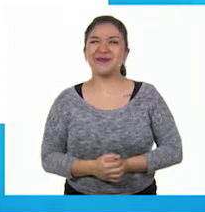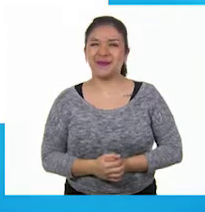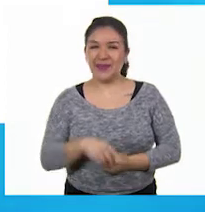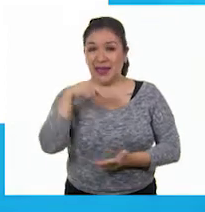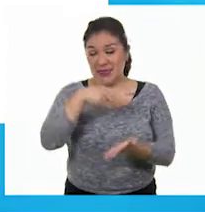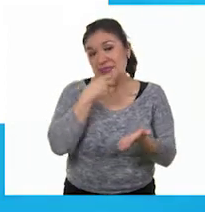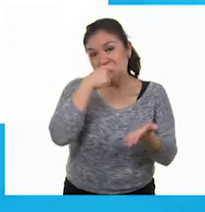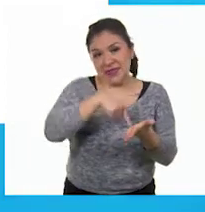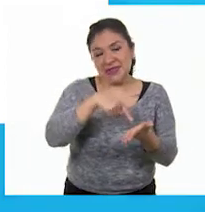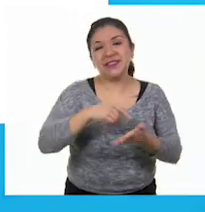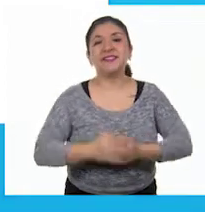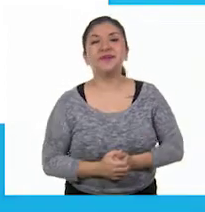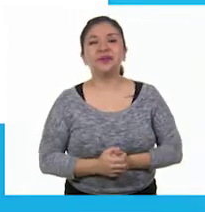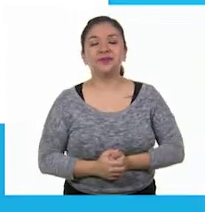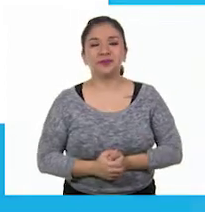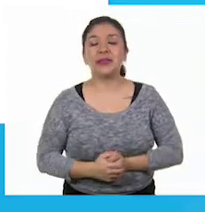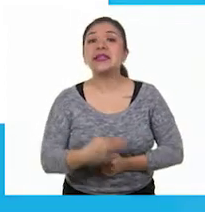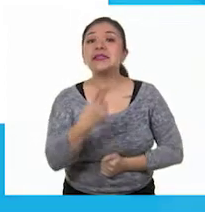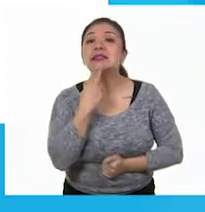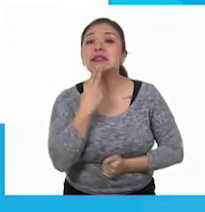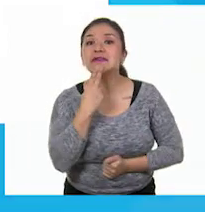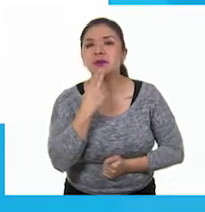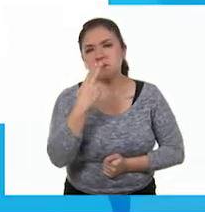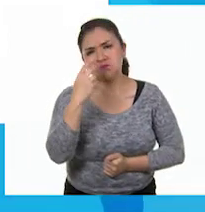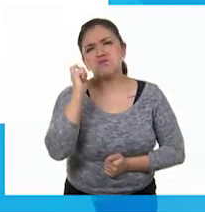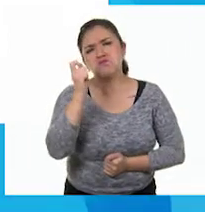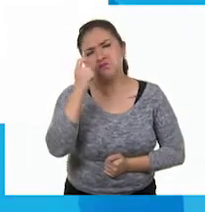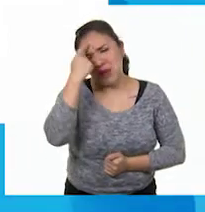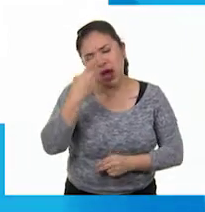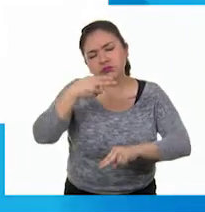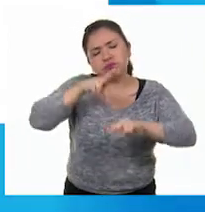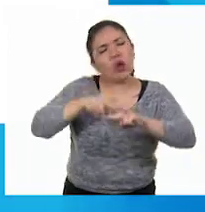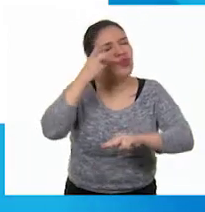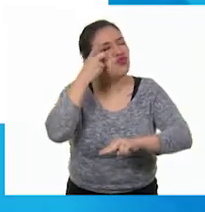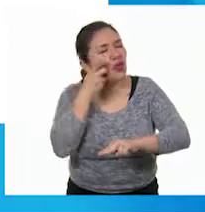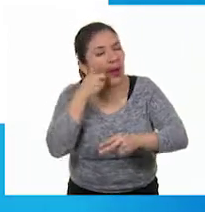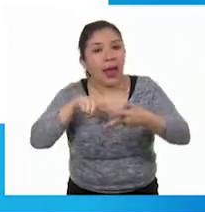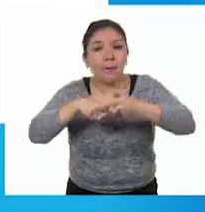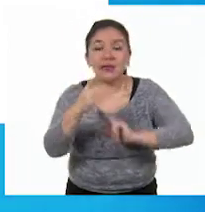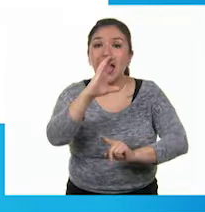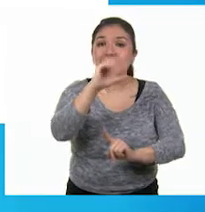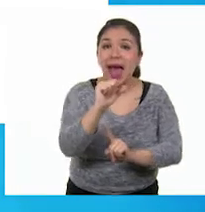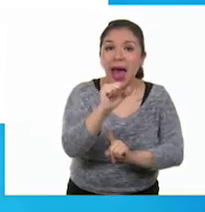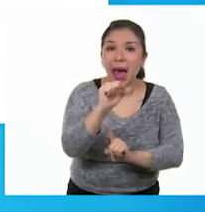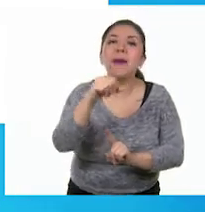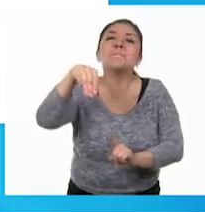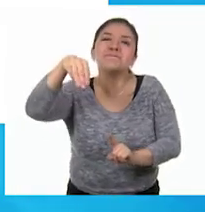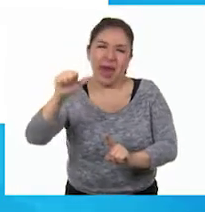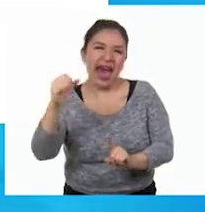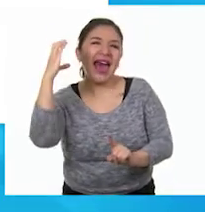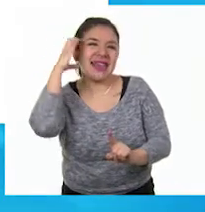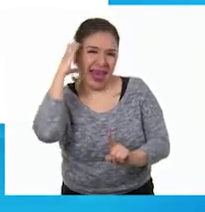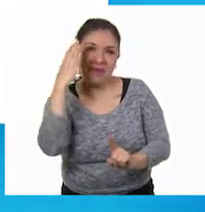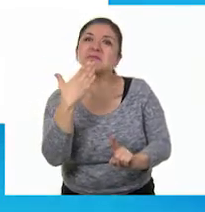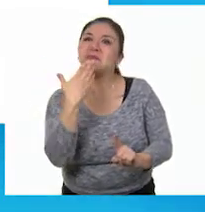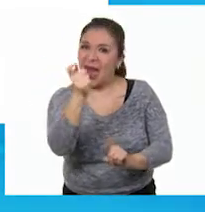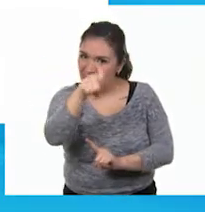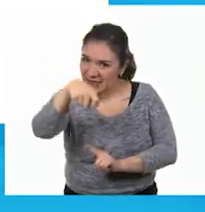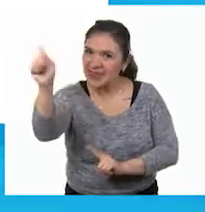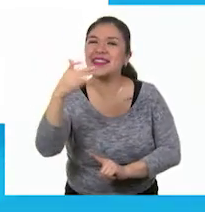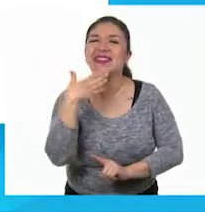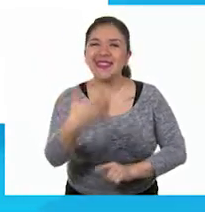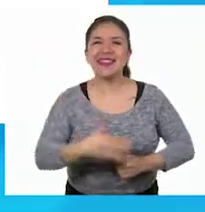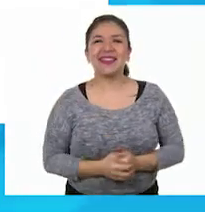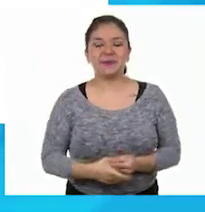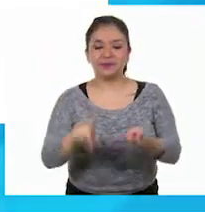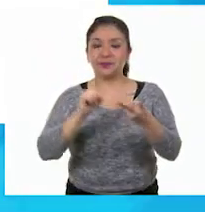Rosita puso. Sirve para dormir y empieza con K. Ma. Muy bien, Rosita. Muy